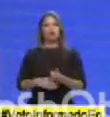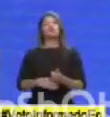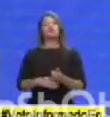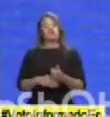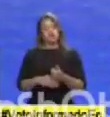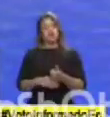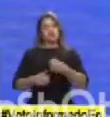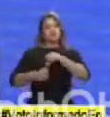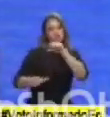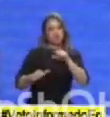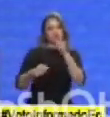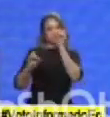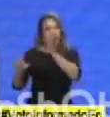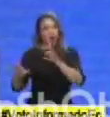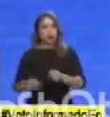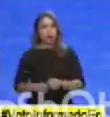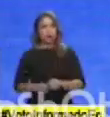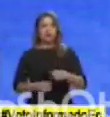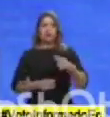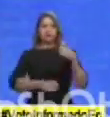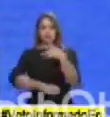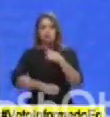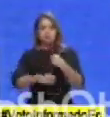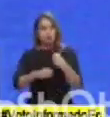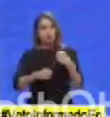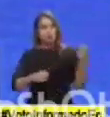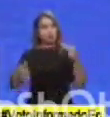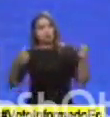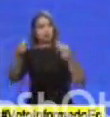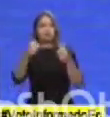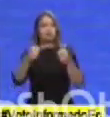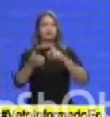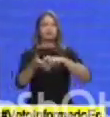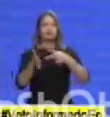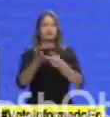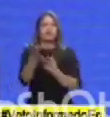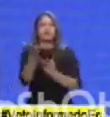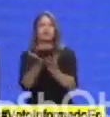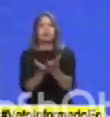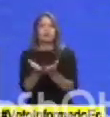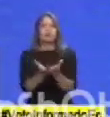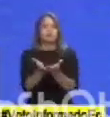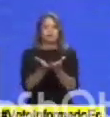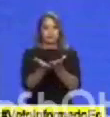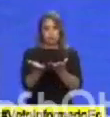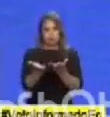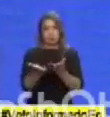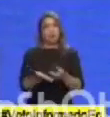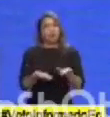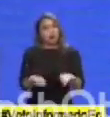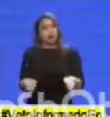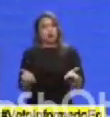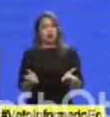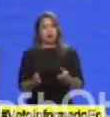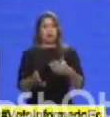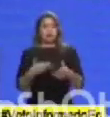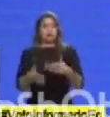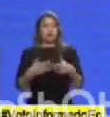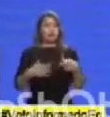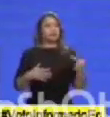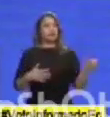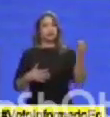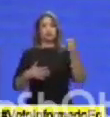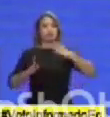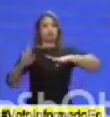y esas instituciones están para hacer un trabajo correcto la única forma independientemente de quién domina las autoridades la única forma